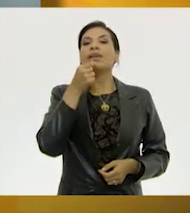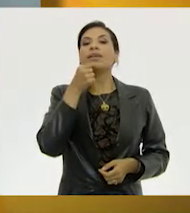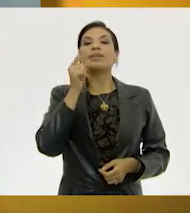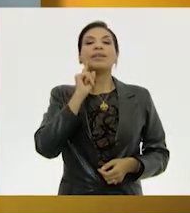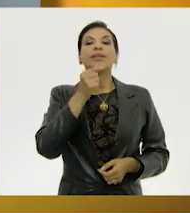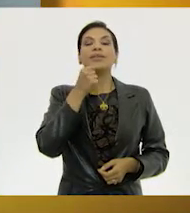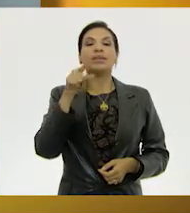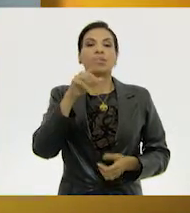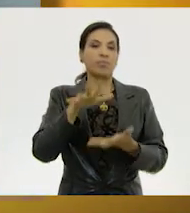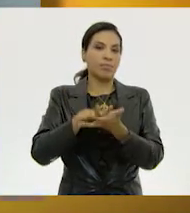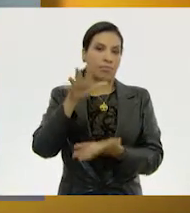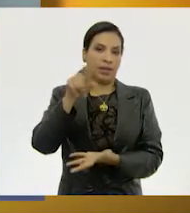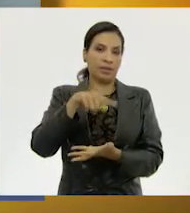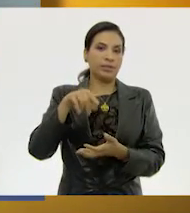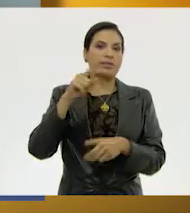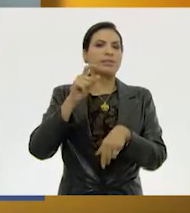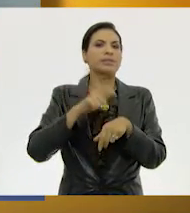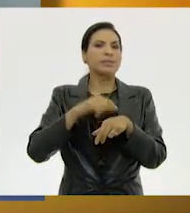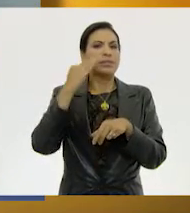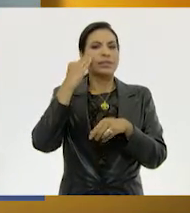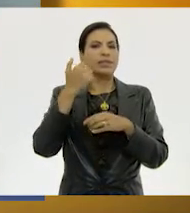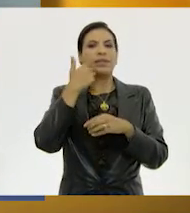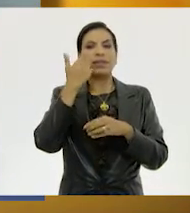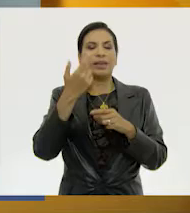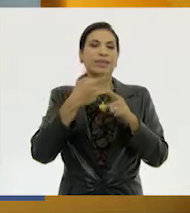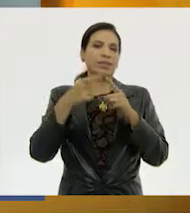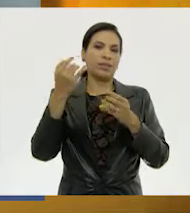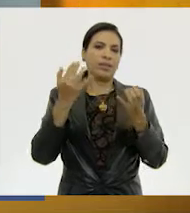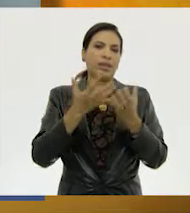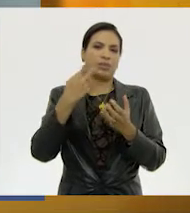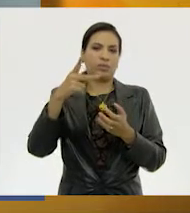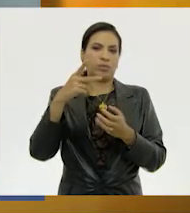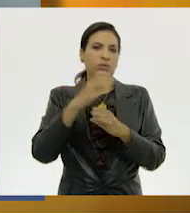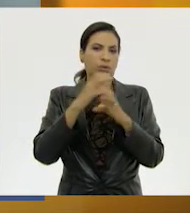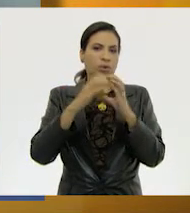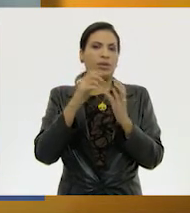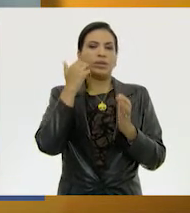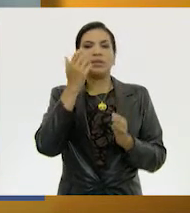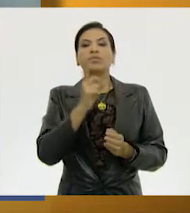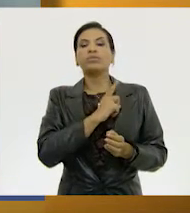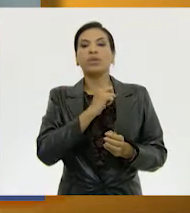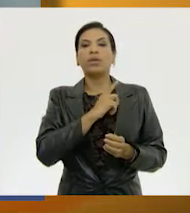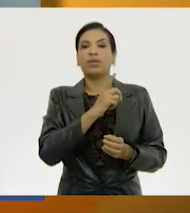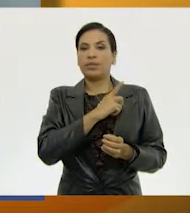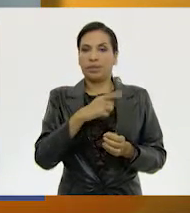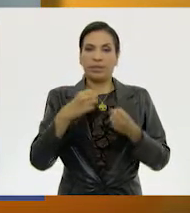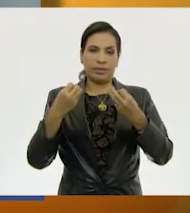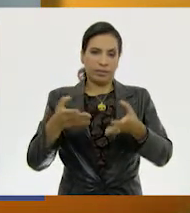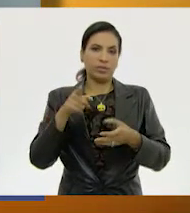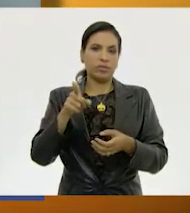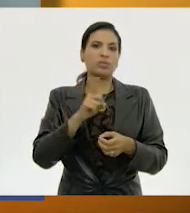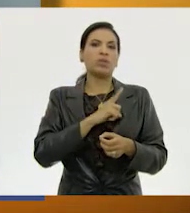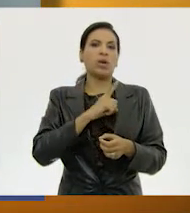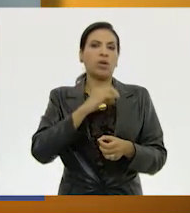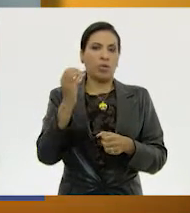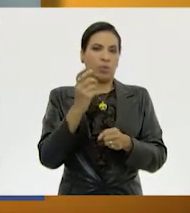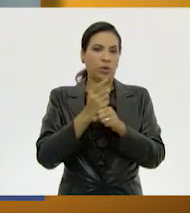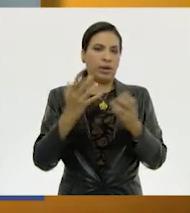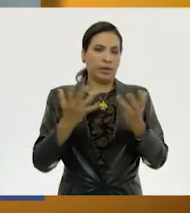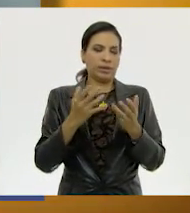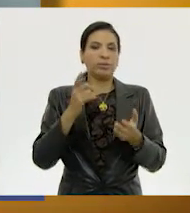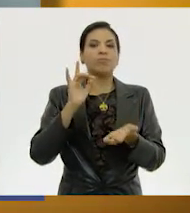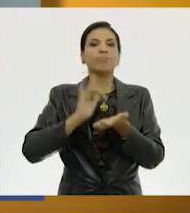niños, la mayor parte del tiempo, insisten en hacer las cosas por sí mismos. Así que hay que darles la oportunidad de hacerlo.